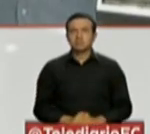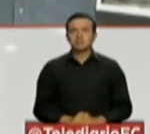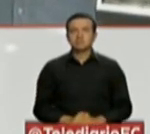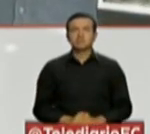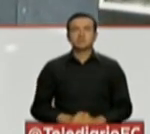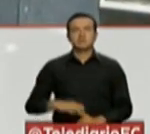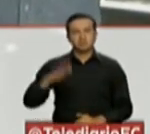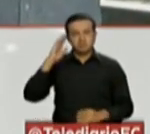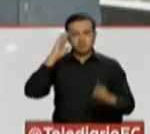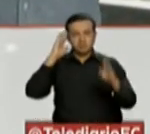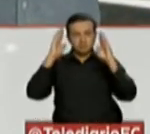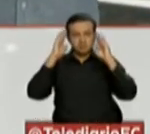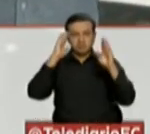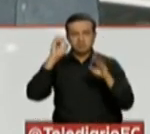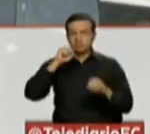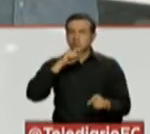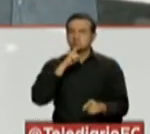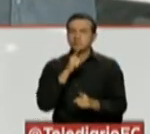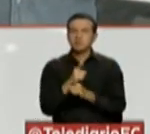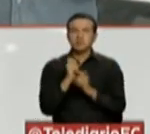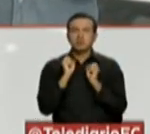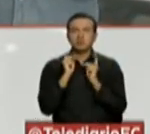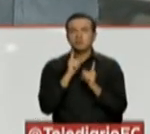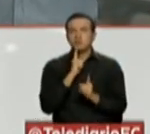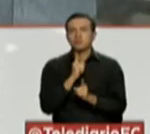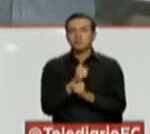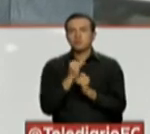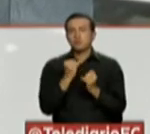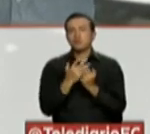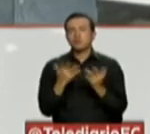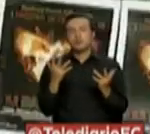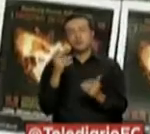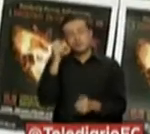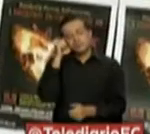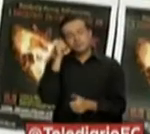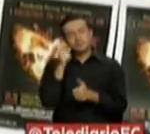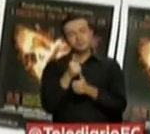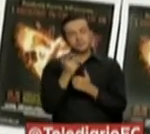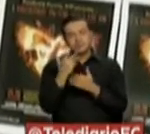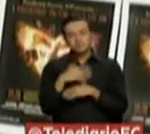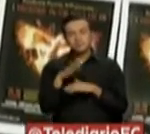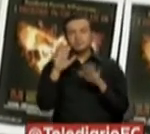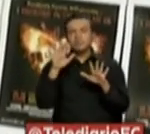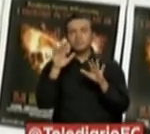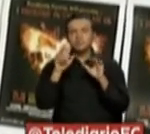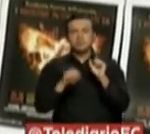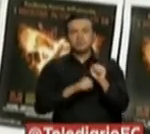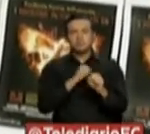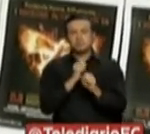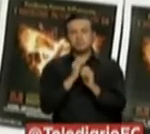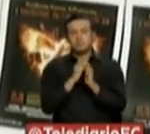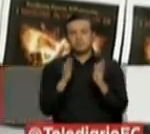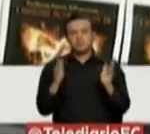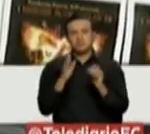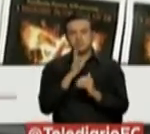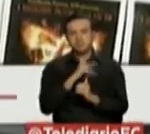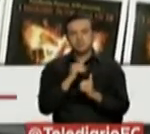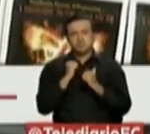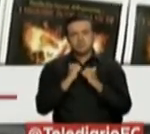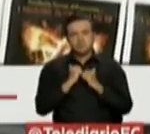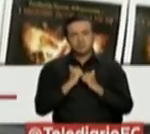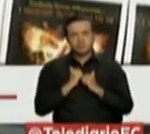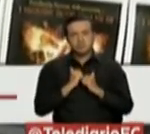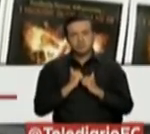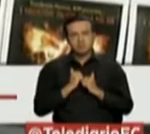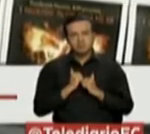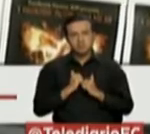tal, Diana? Sofía, así es, una oportunidad para conmemorar ya una década de este lamentable hecho que